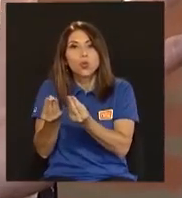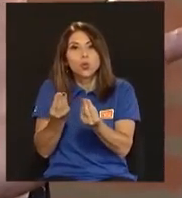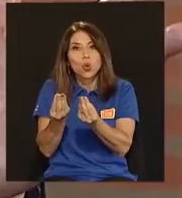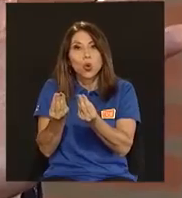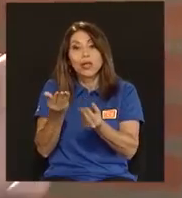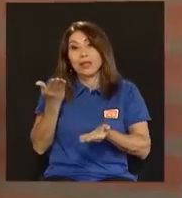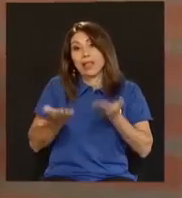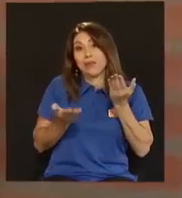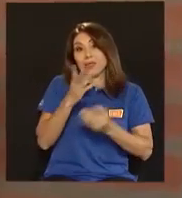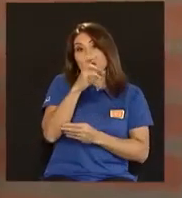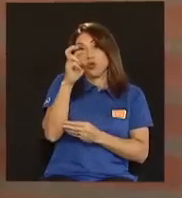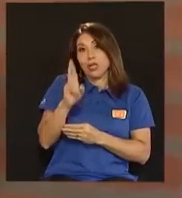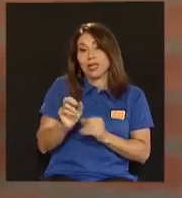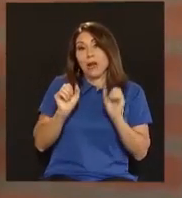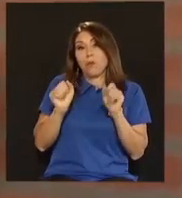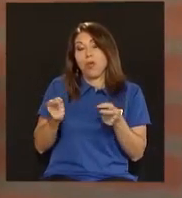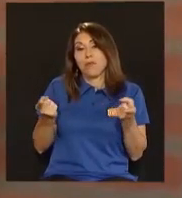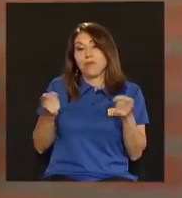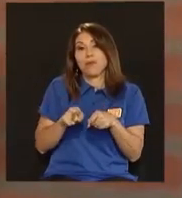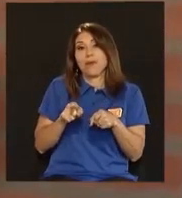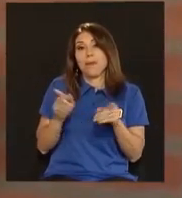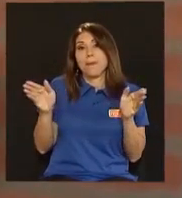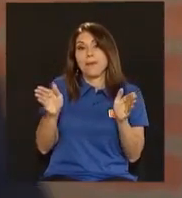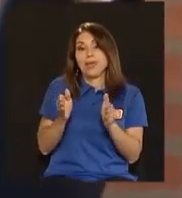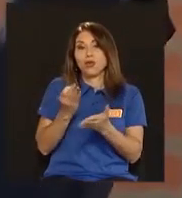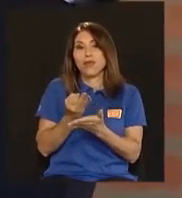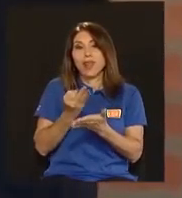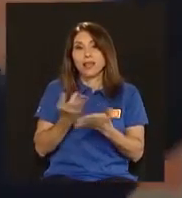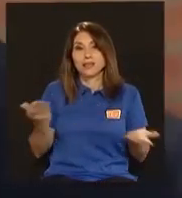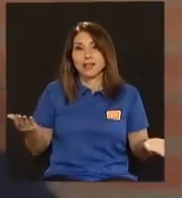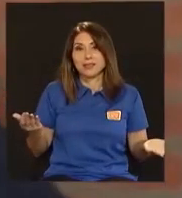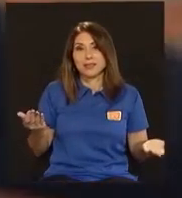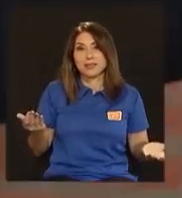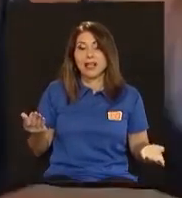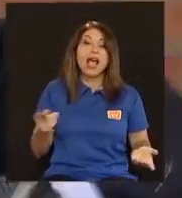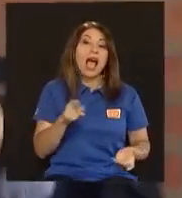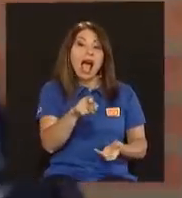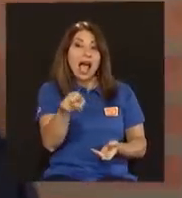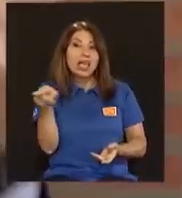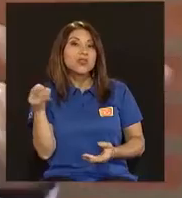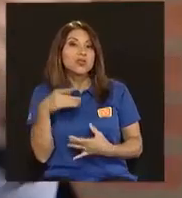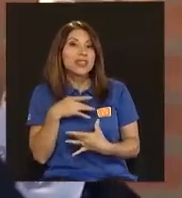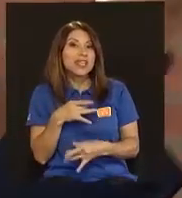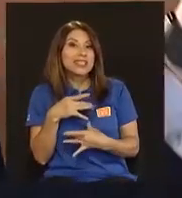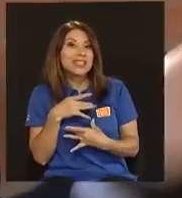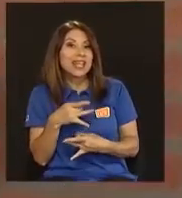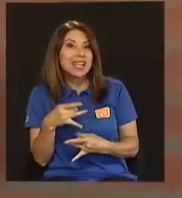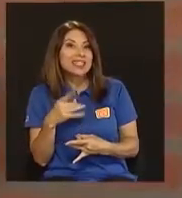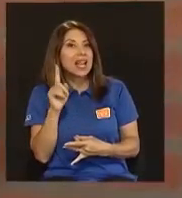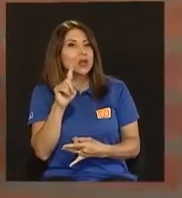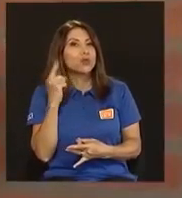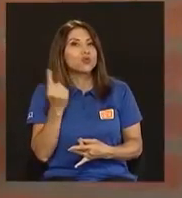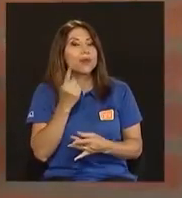Sospecho que esos chicos existen en Costa Rica. La pregunta es si a ellos les interesa más que